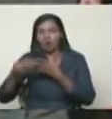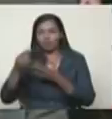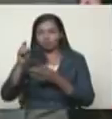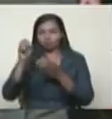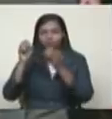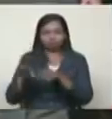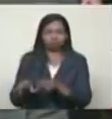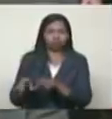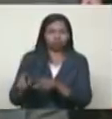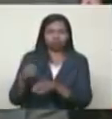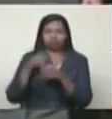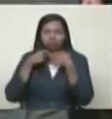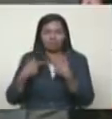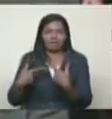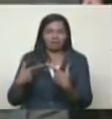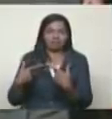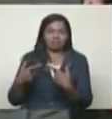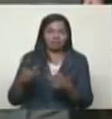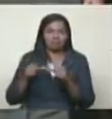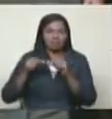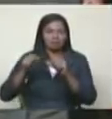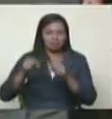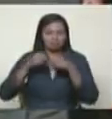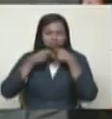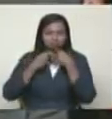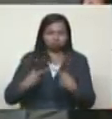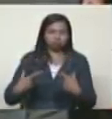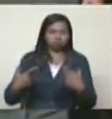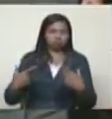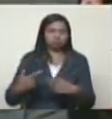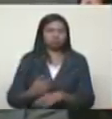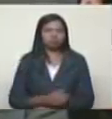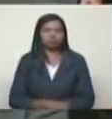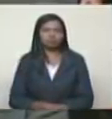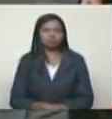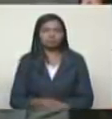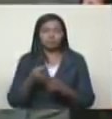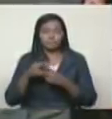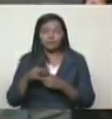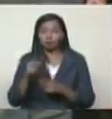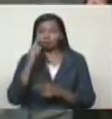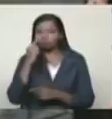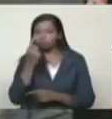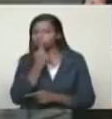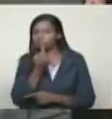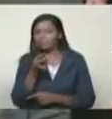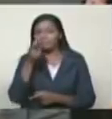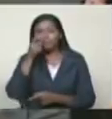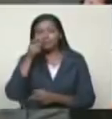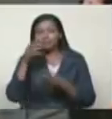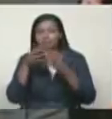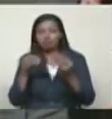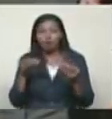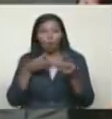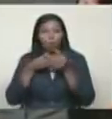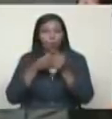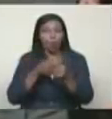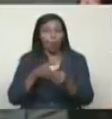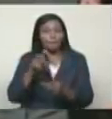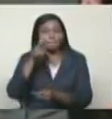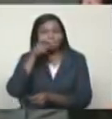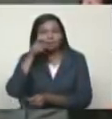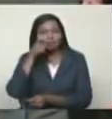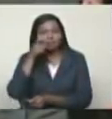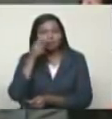fracasado y van a seguir fracasando. Pero ojo pelado, todos los líderes, todos